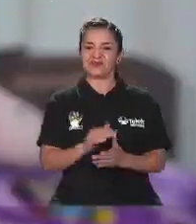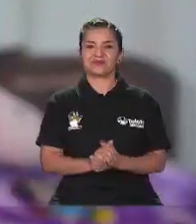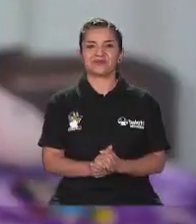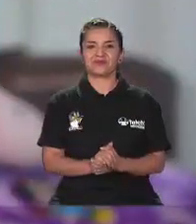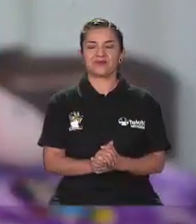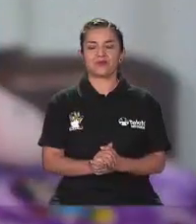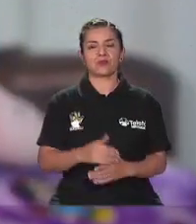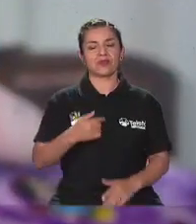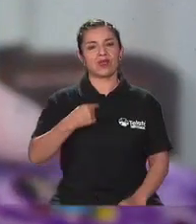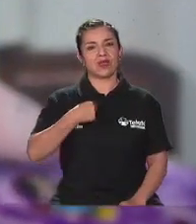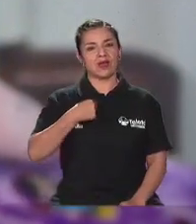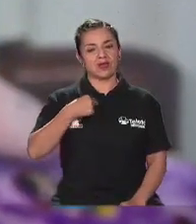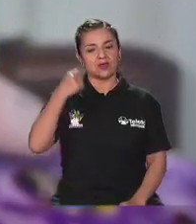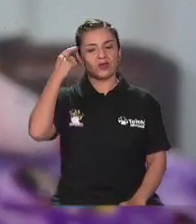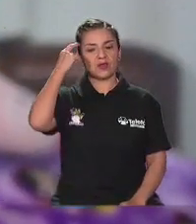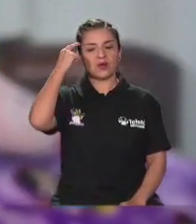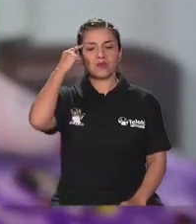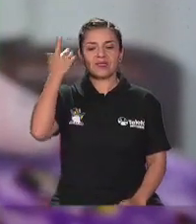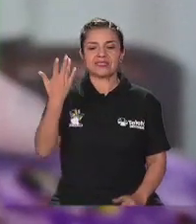Y yo presento a